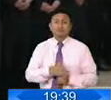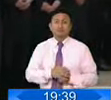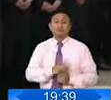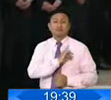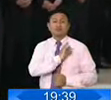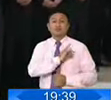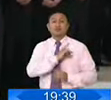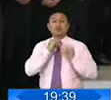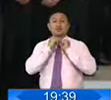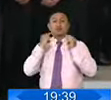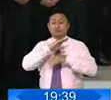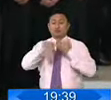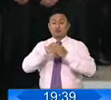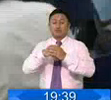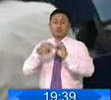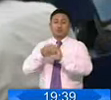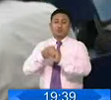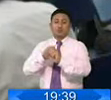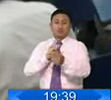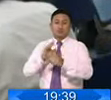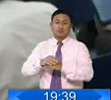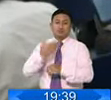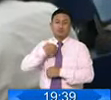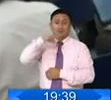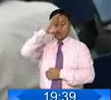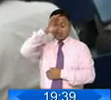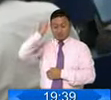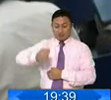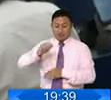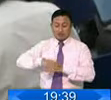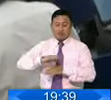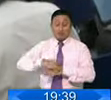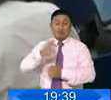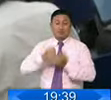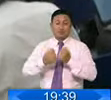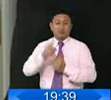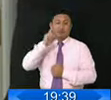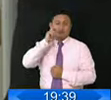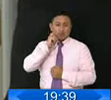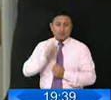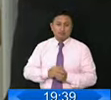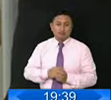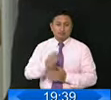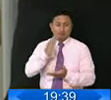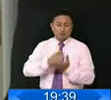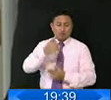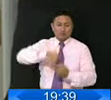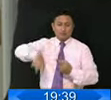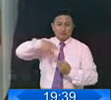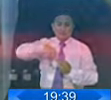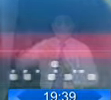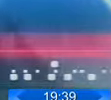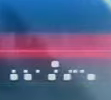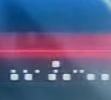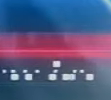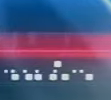Chile renuncian ante el Papa tras los escándalos de abusos sexuales. Pausa comercial y volvemos.